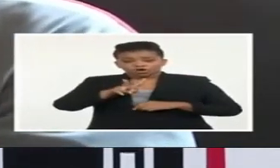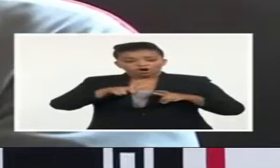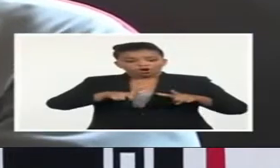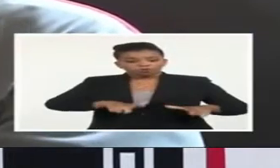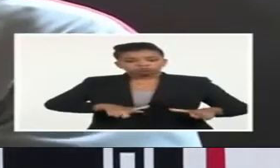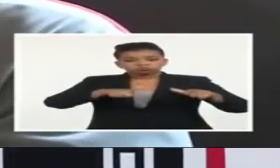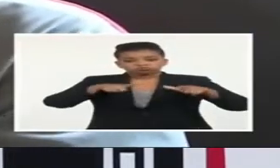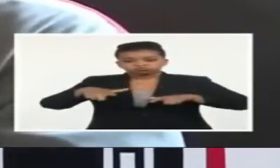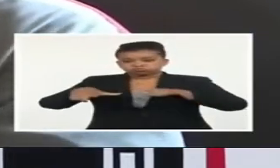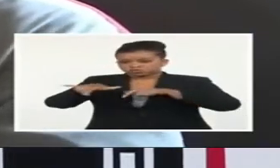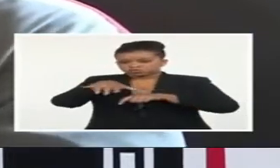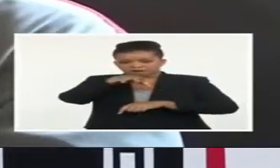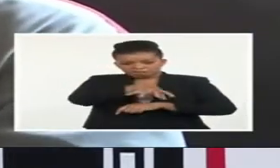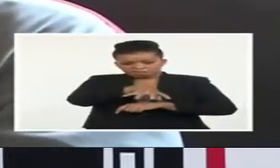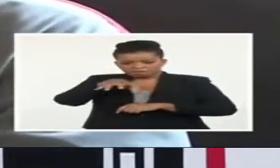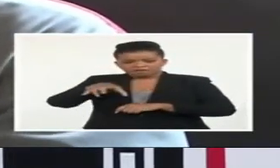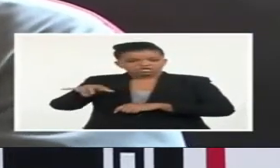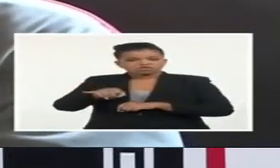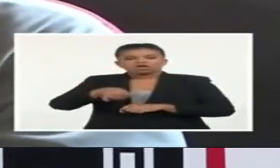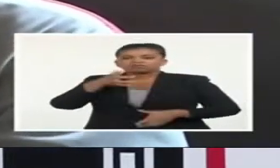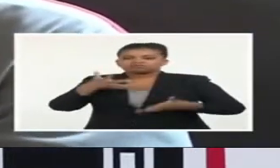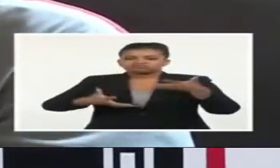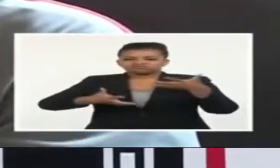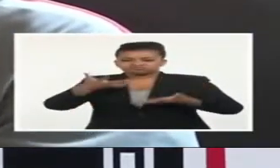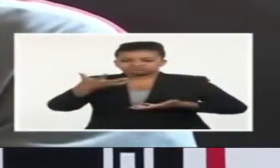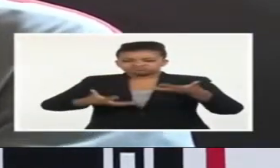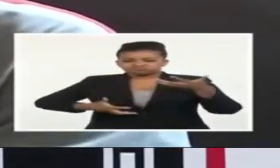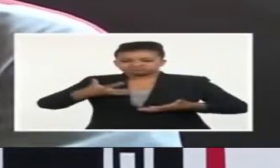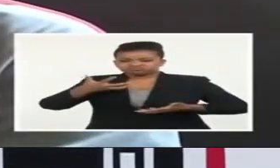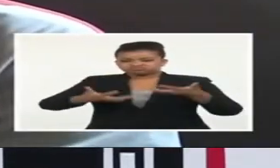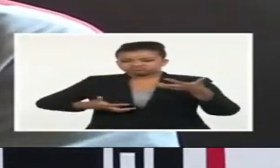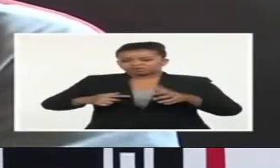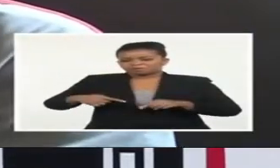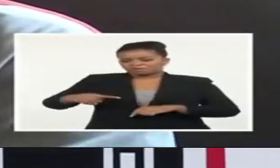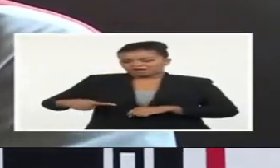arreglar la termoeléctrica. Todo lo de ustedes funciona al revés.